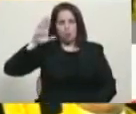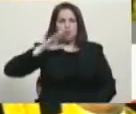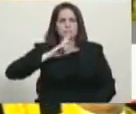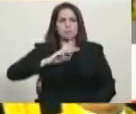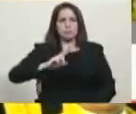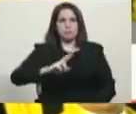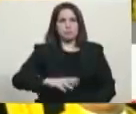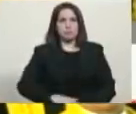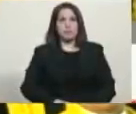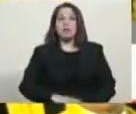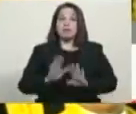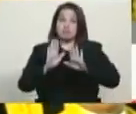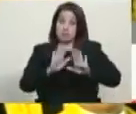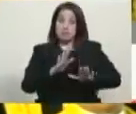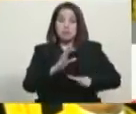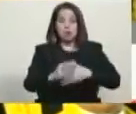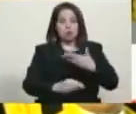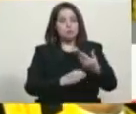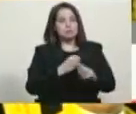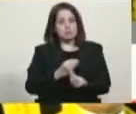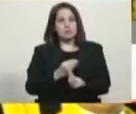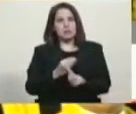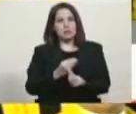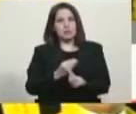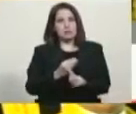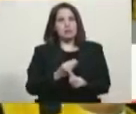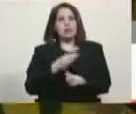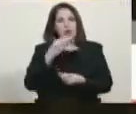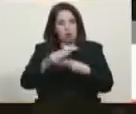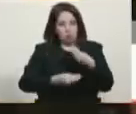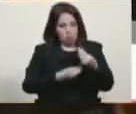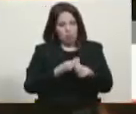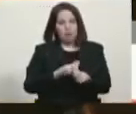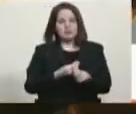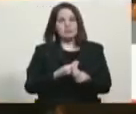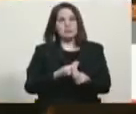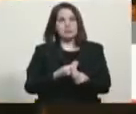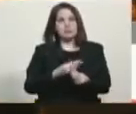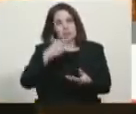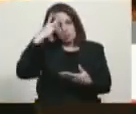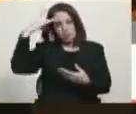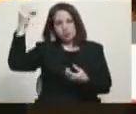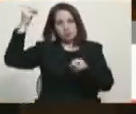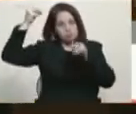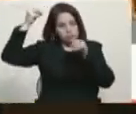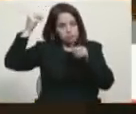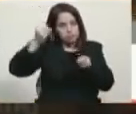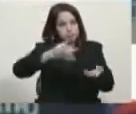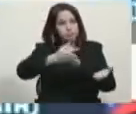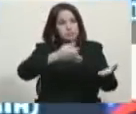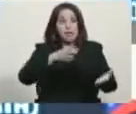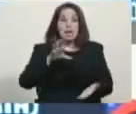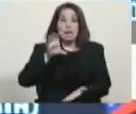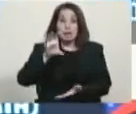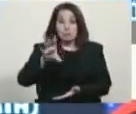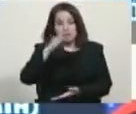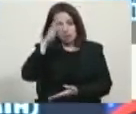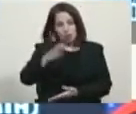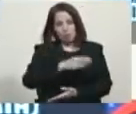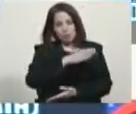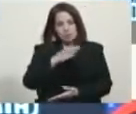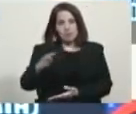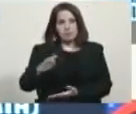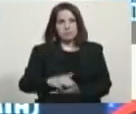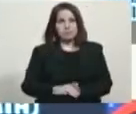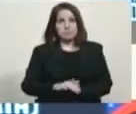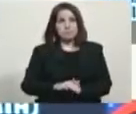Si así fuere, ¿cómo va a ser? Que Dios, la patria, los bendiga.